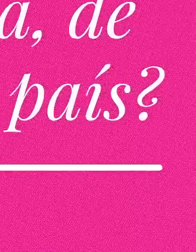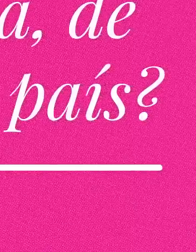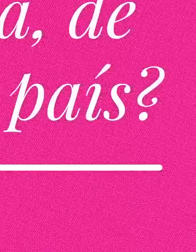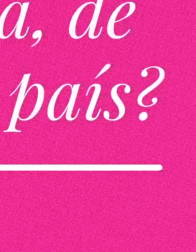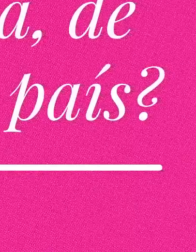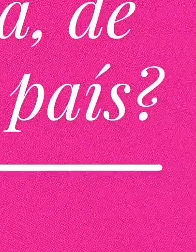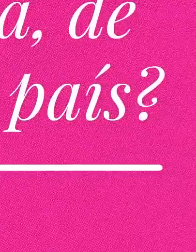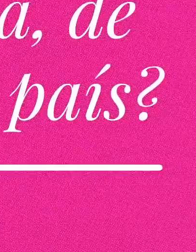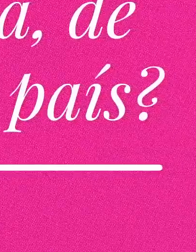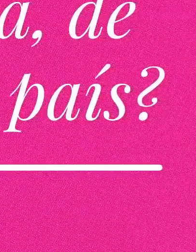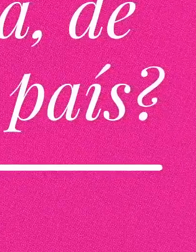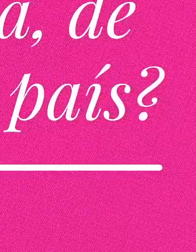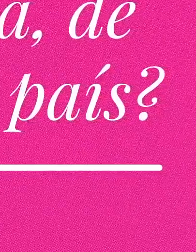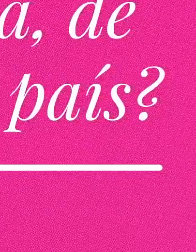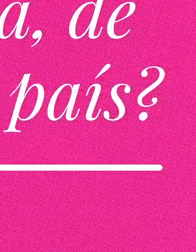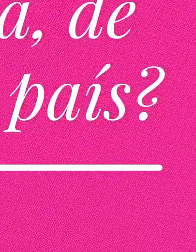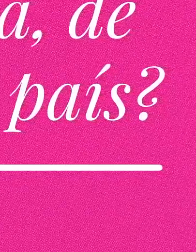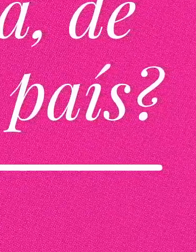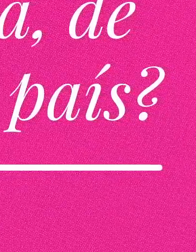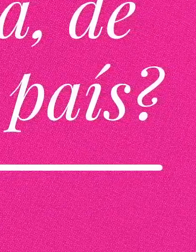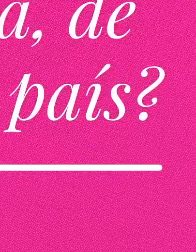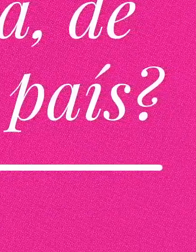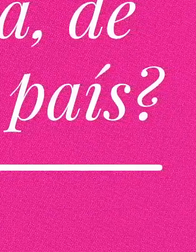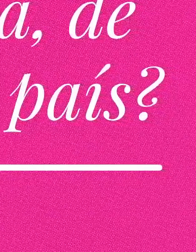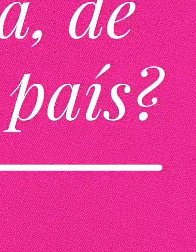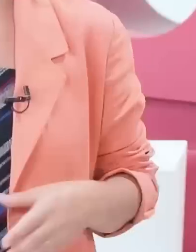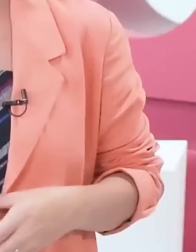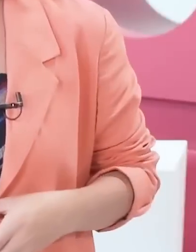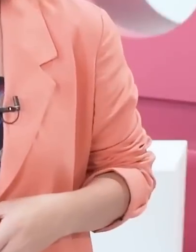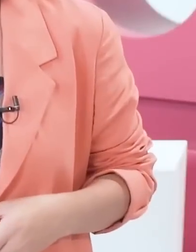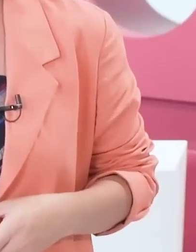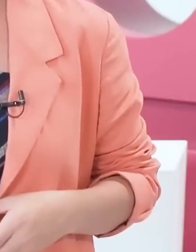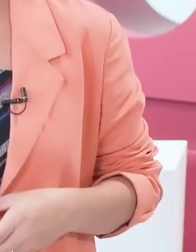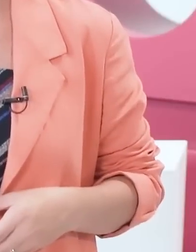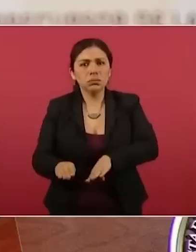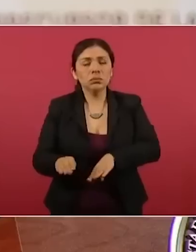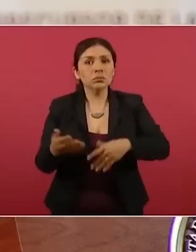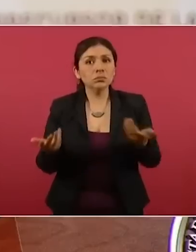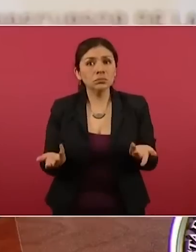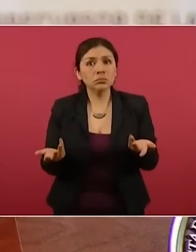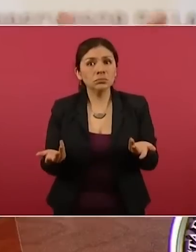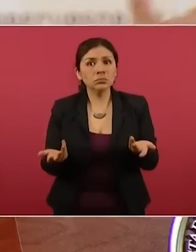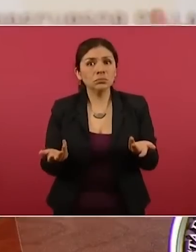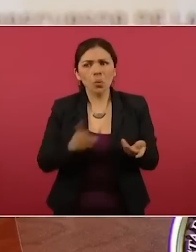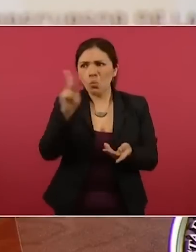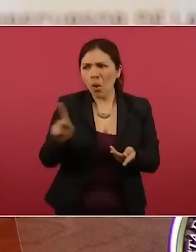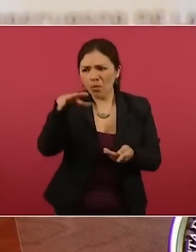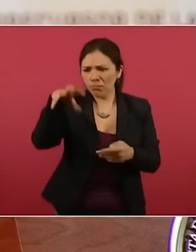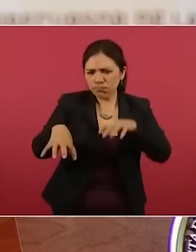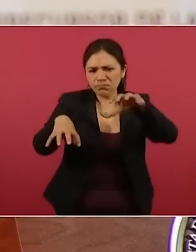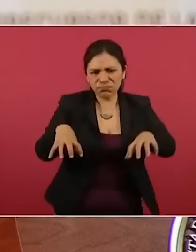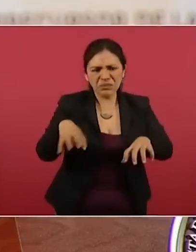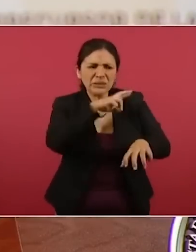estrategia educativa, económica, de salud y seguridad del país, ¿dónde está que no la veo? Que el presidente juegue con